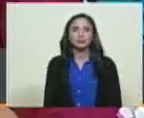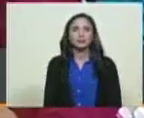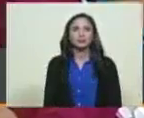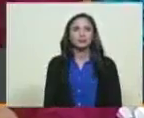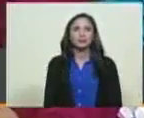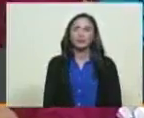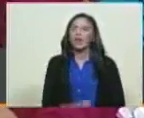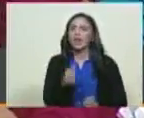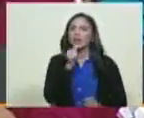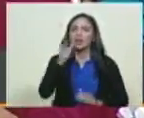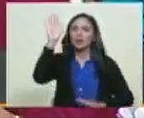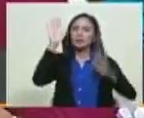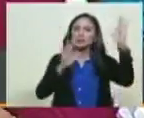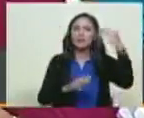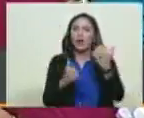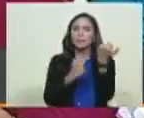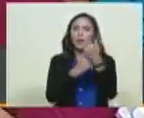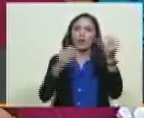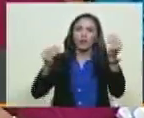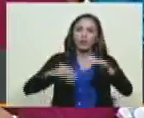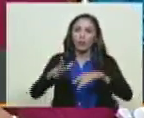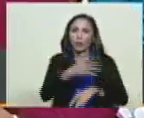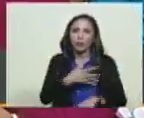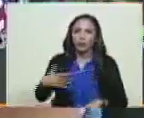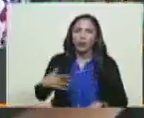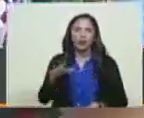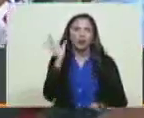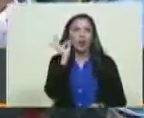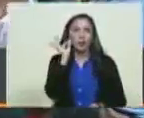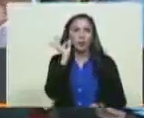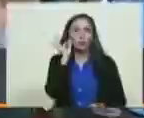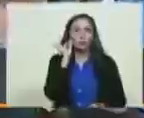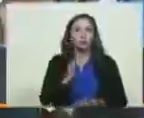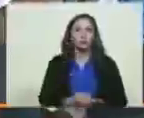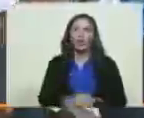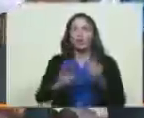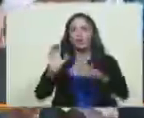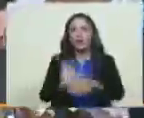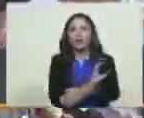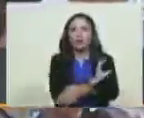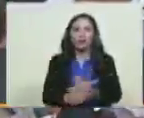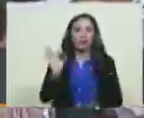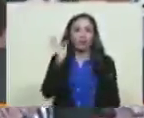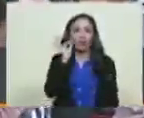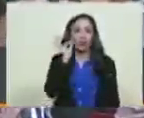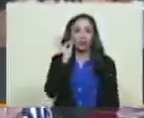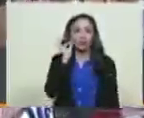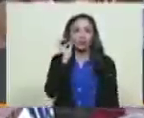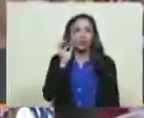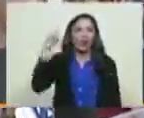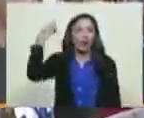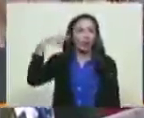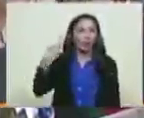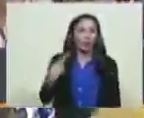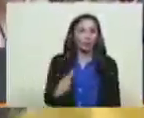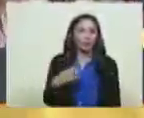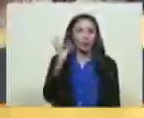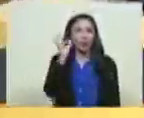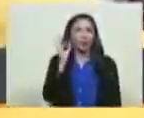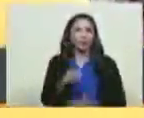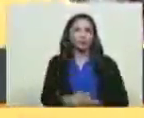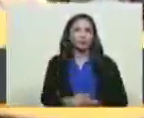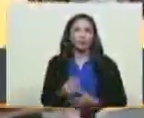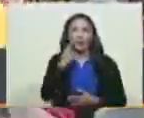levanten añorado los que estén de acuerdo aprobada por unanimidad robert chapoleo